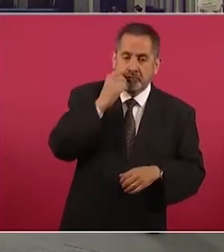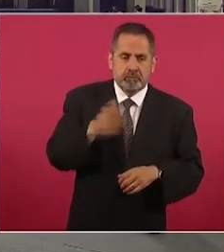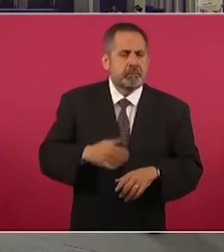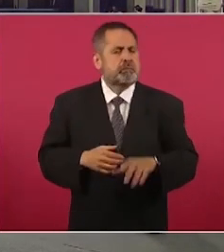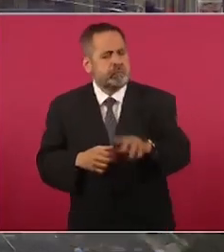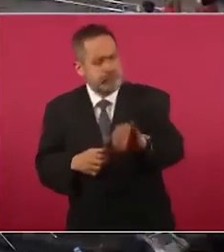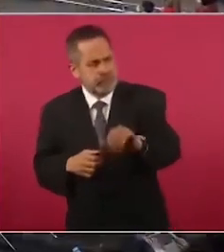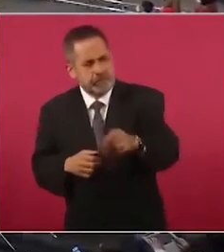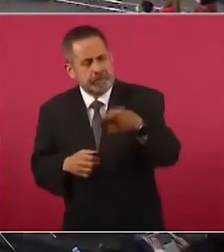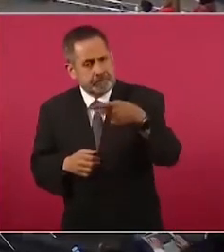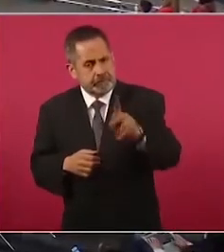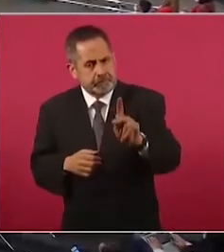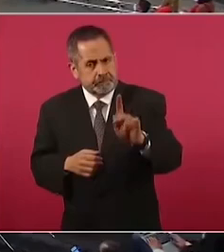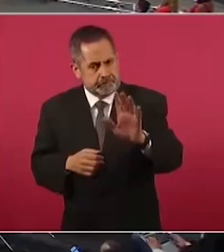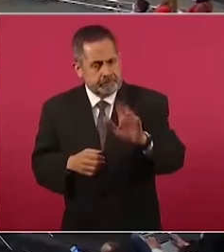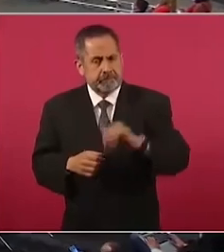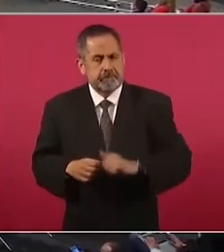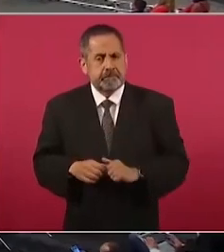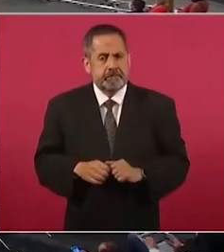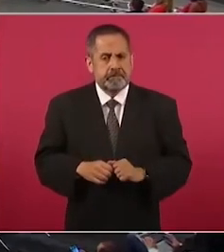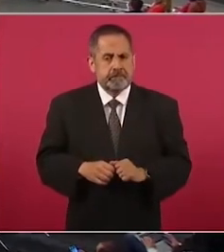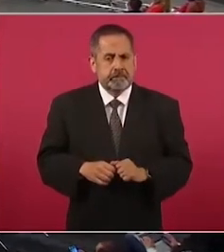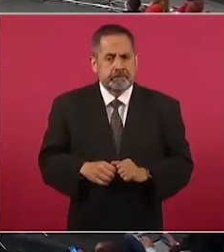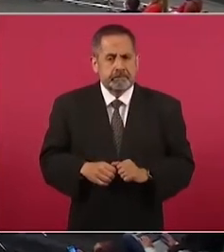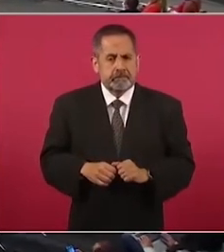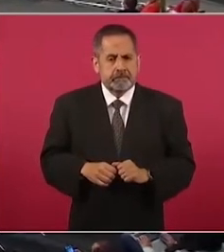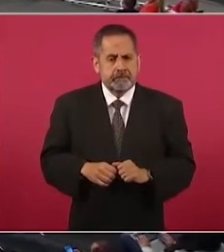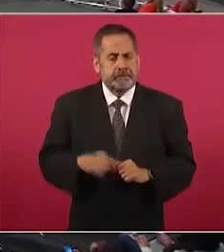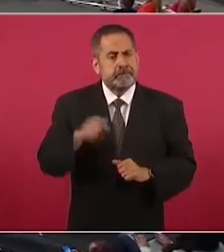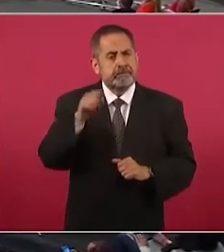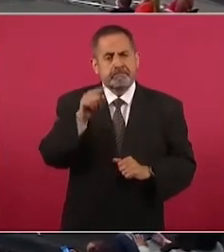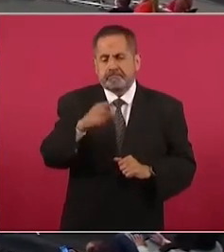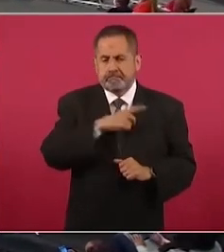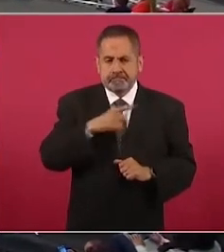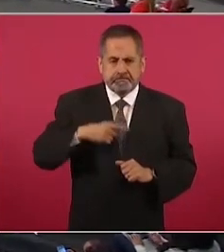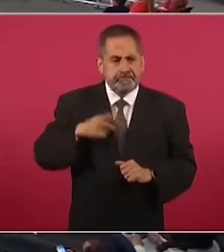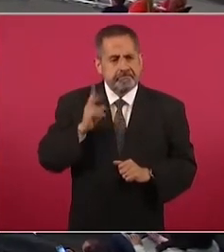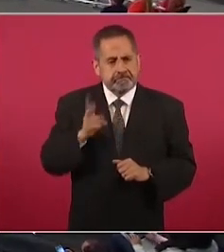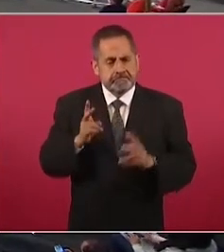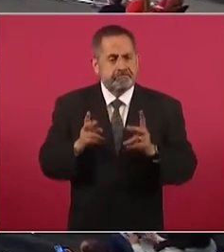Sí, pero hay que